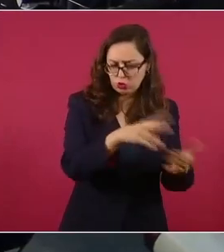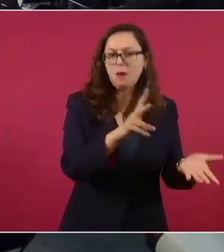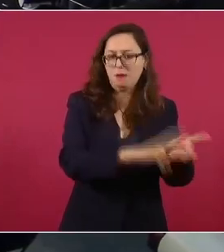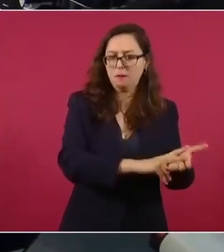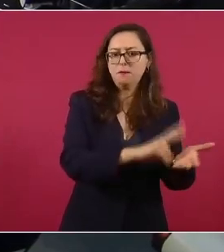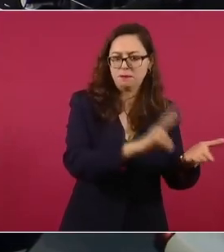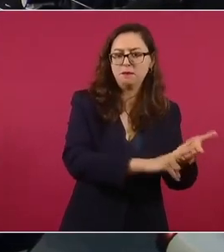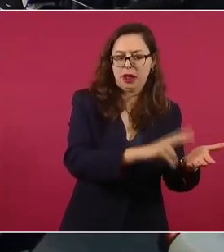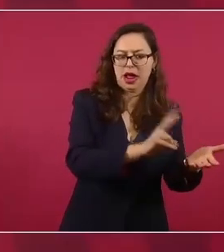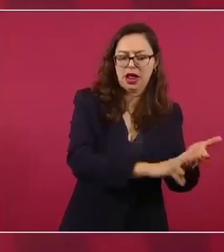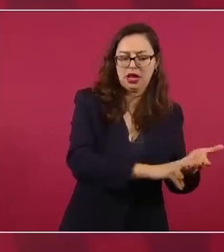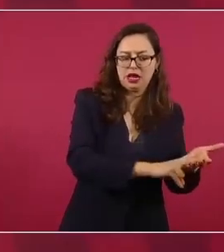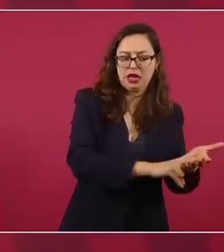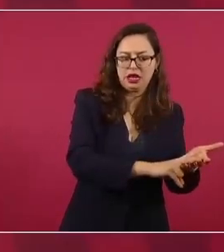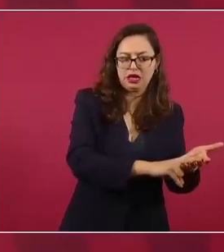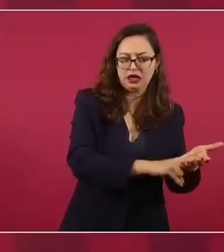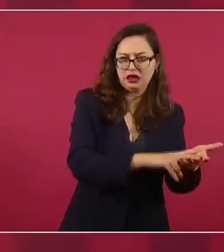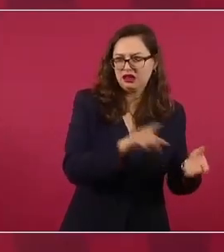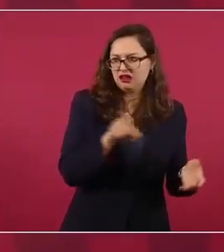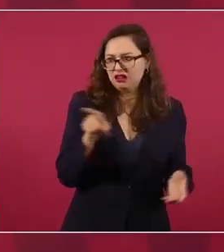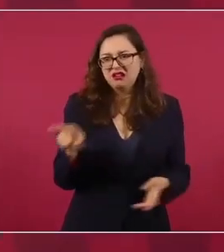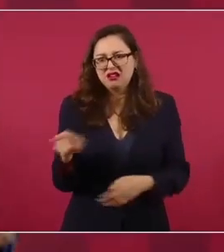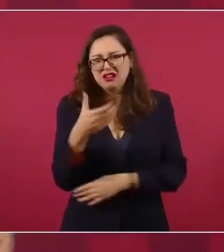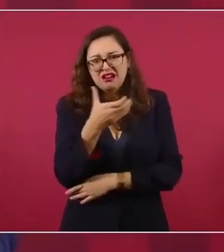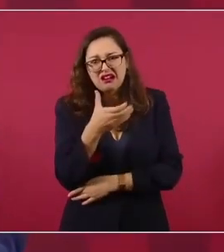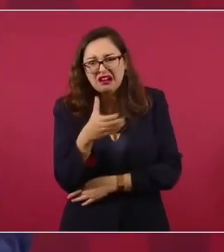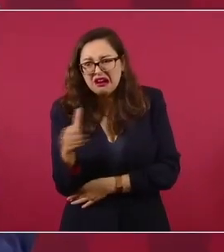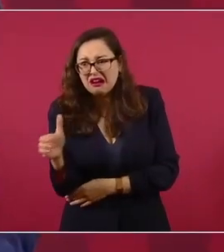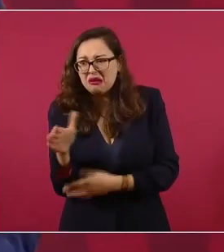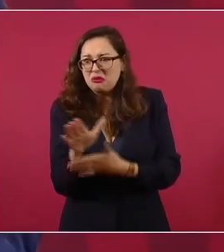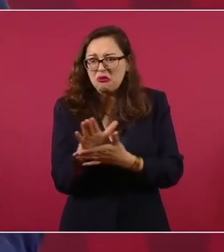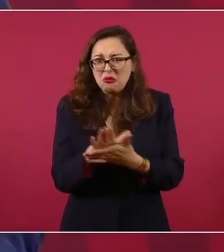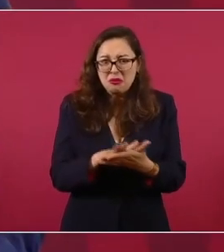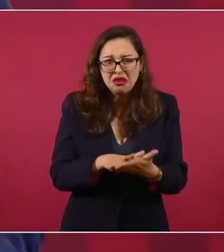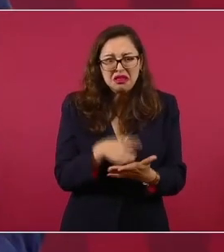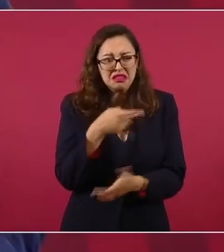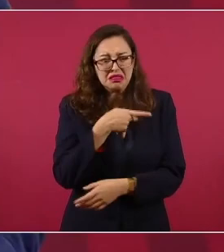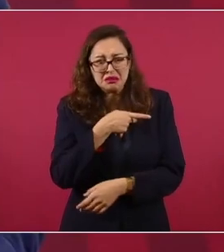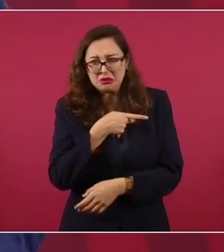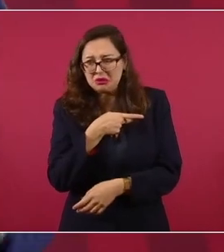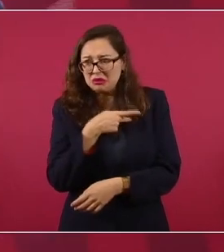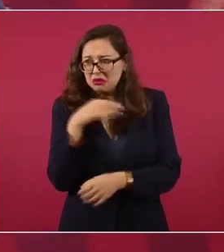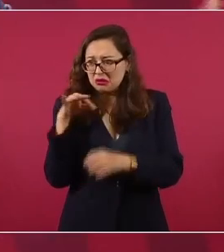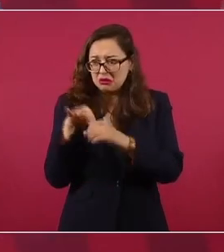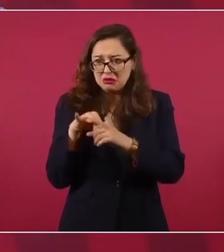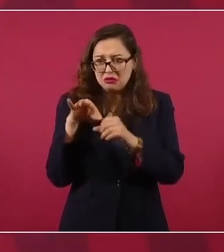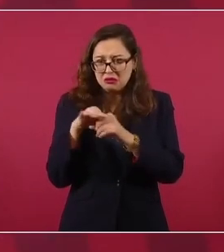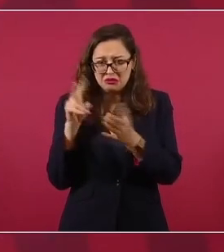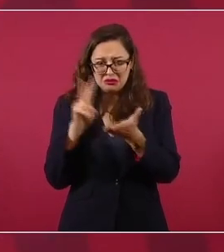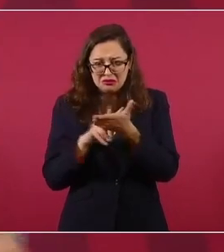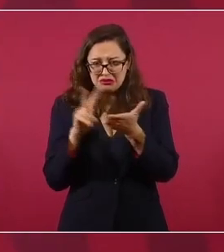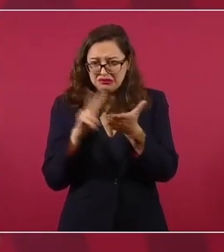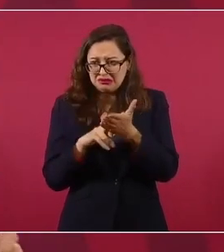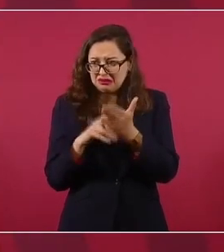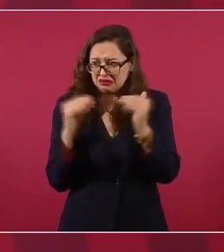ser iguales que